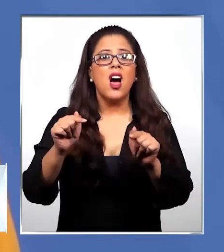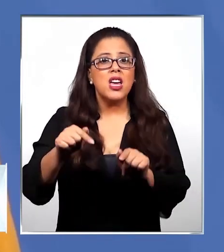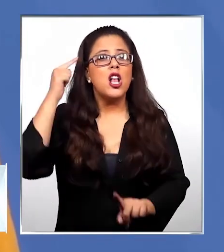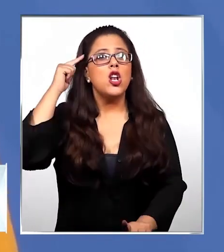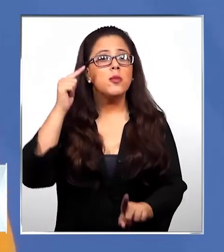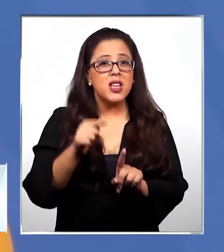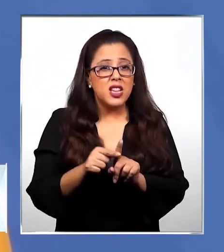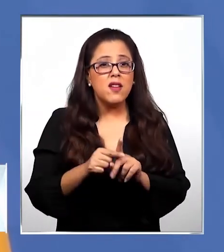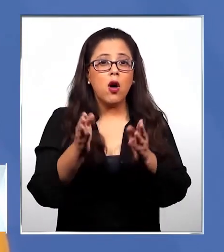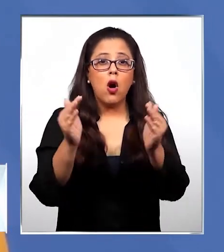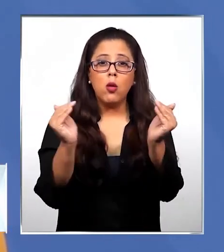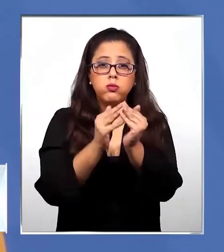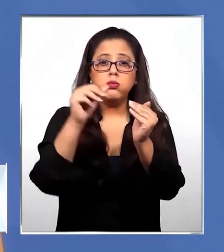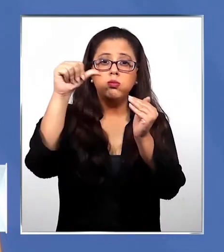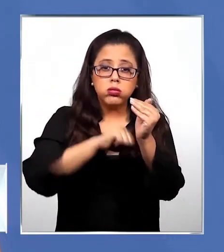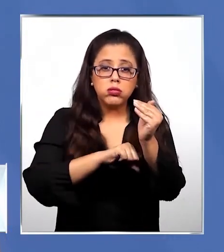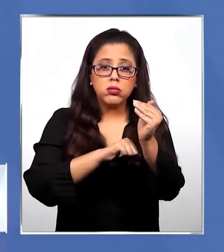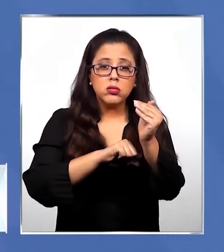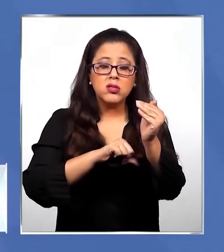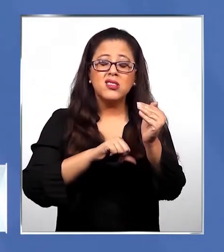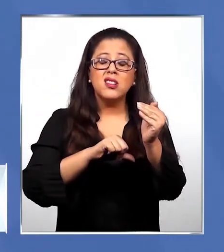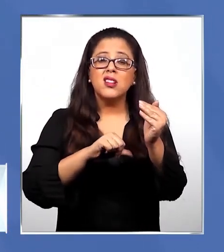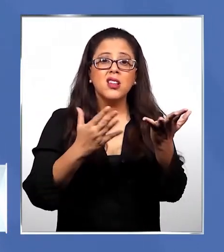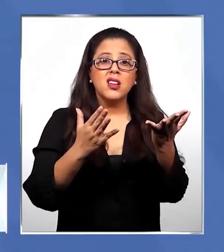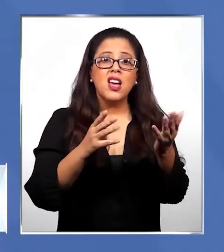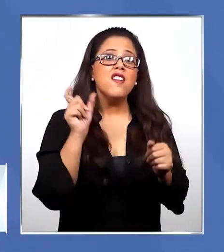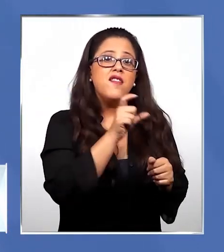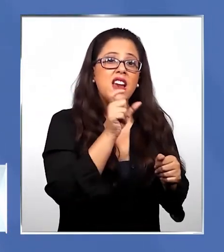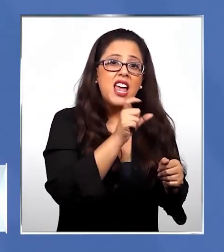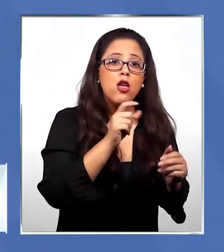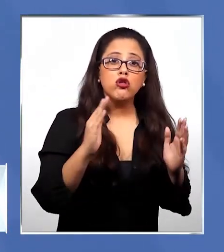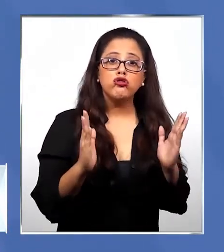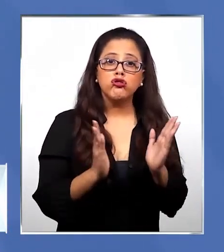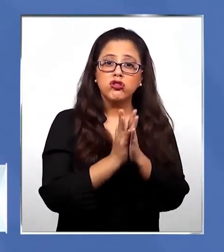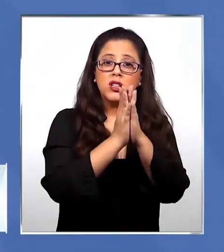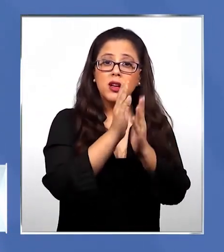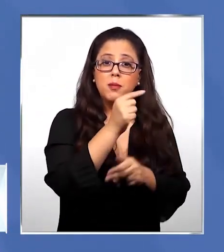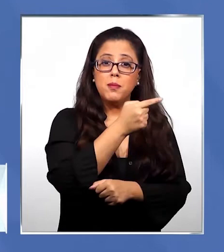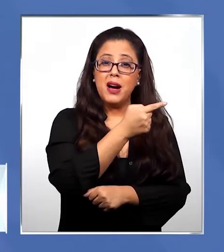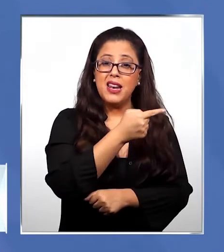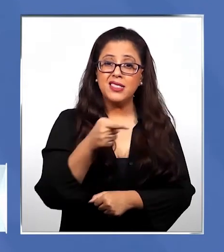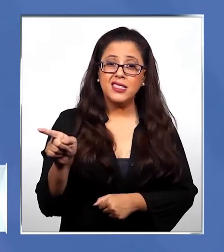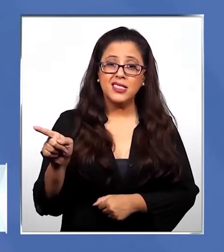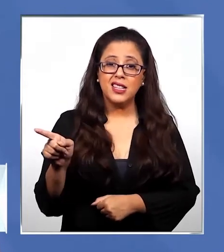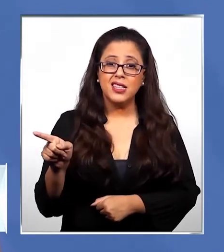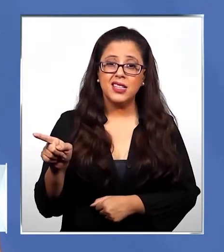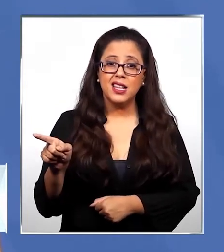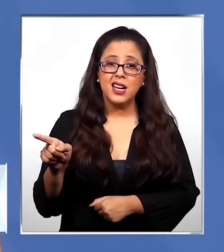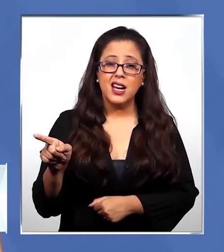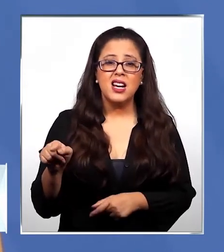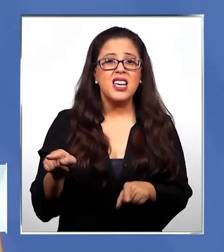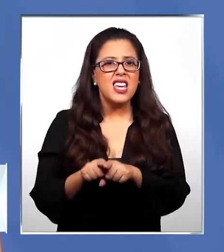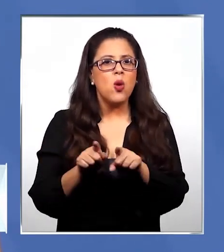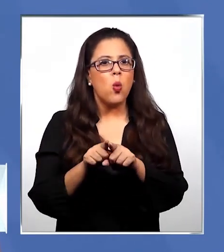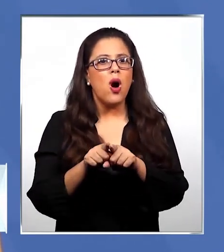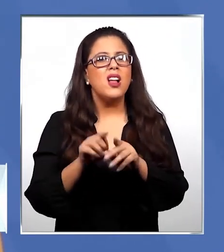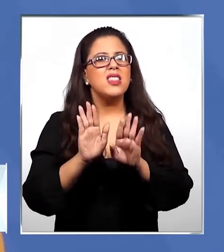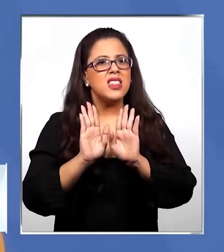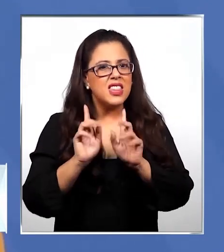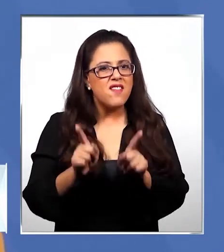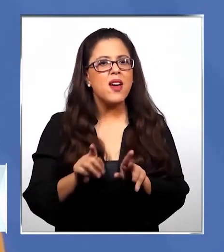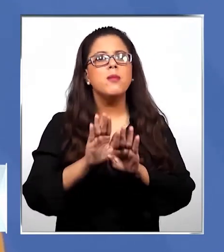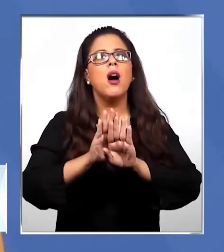La idea de un confinamiento durante la Pascua se pensó con las mejores intenciones, porque tenemos que frenar como sea una tercera